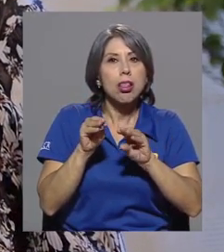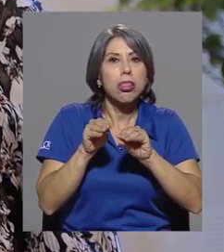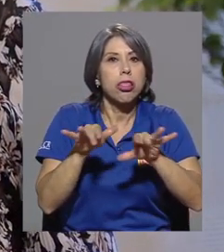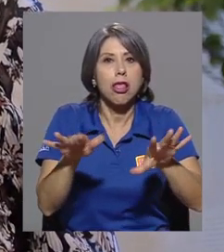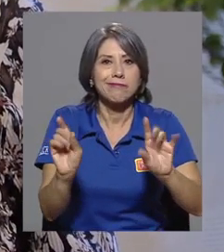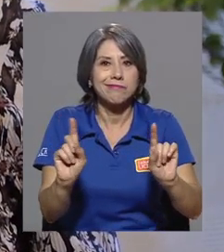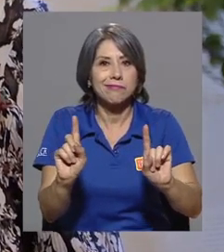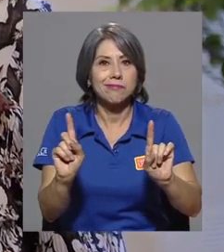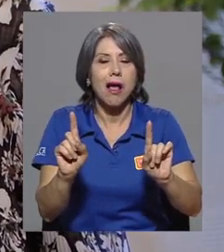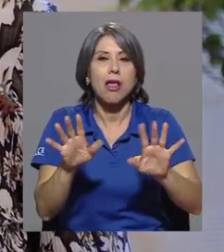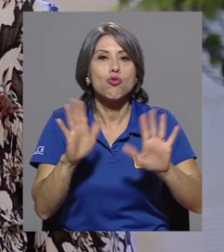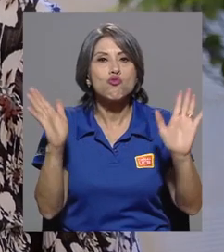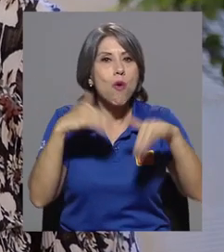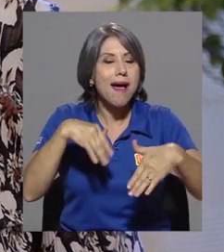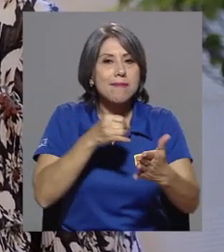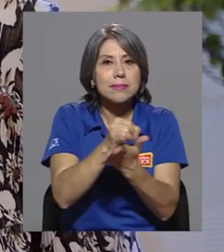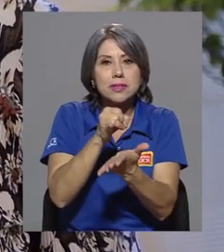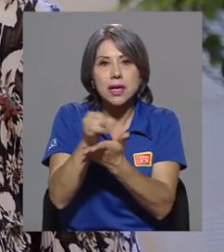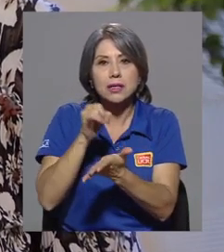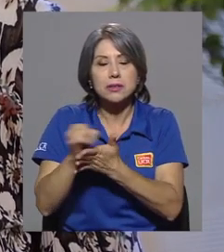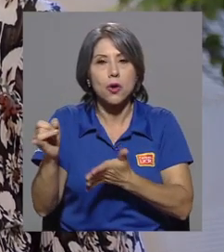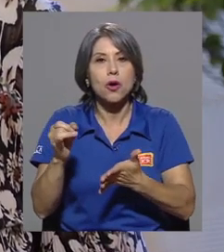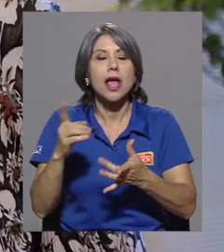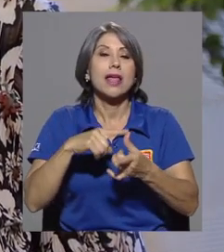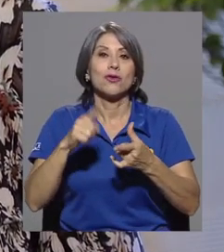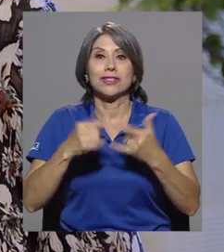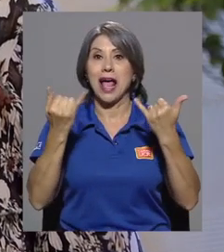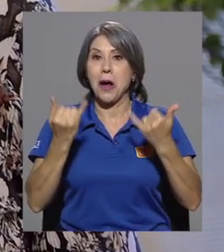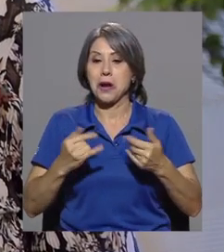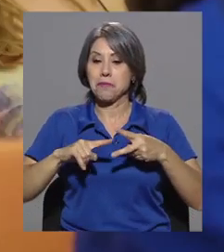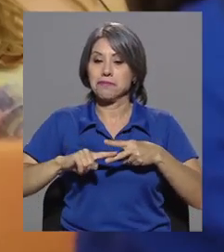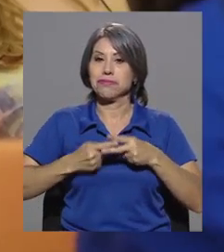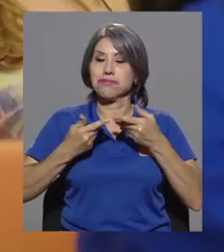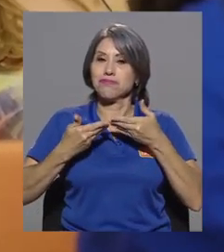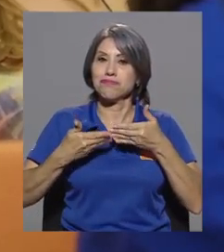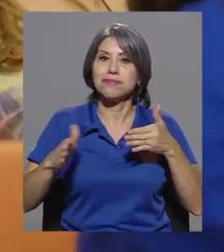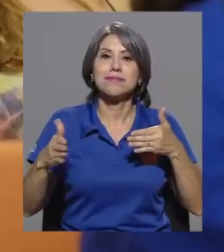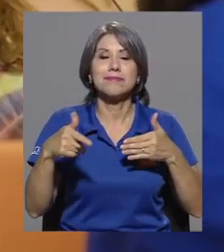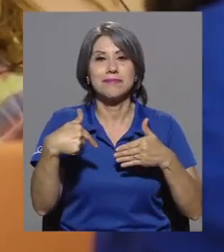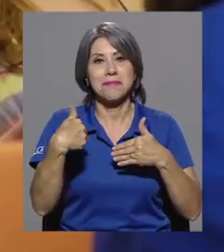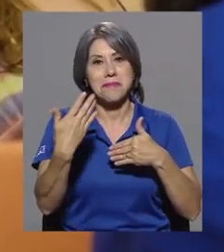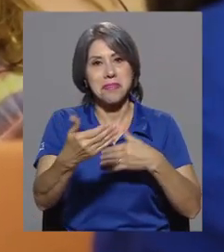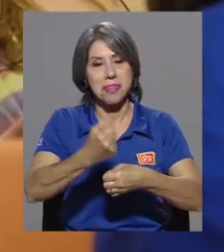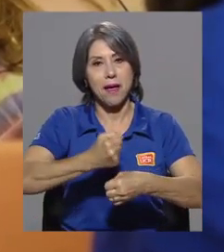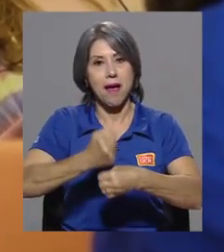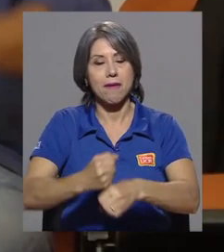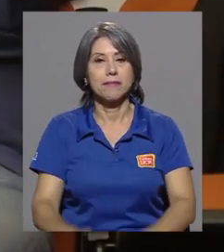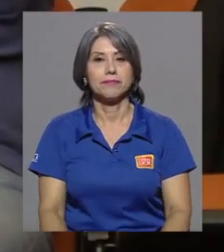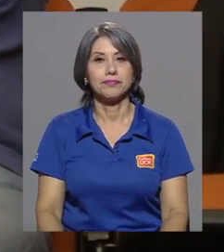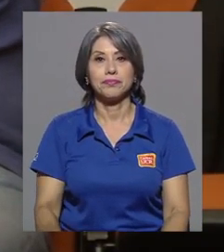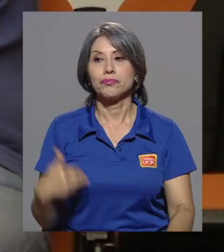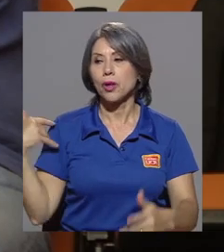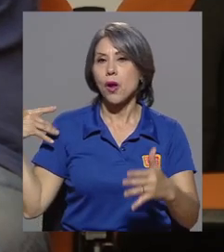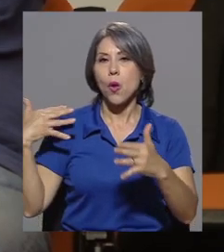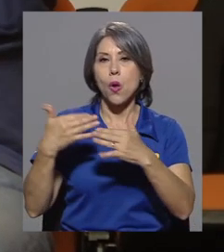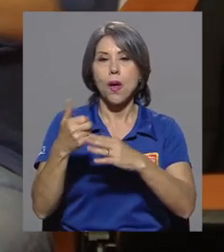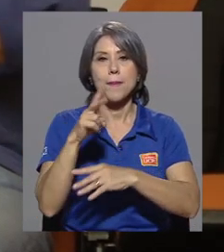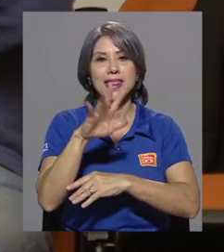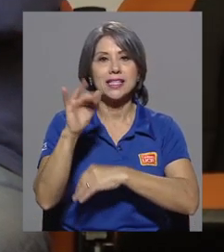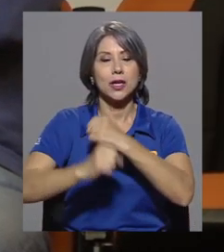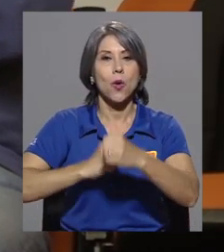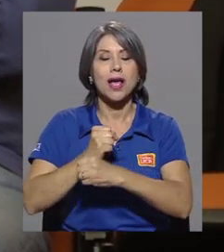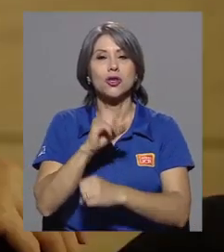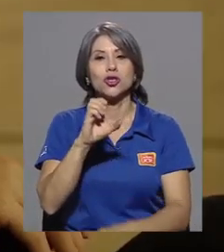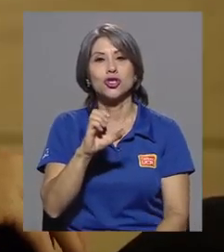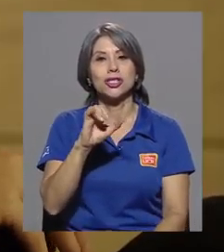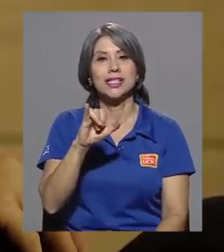en lo que es la investigación. Entonces, pues estamos abriendo esa línea, ¿verdad? En estos 25 años, el